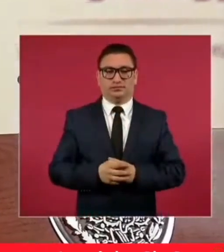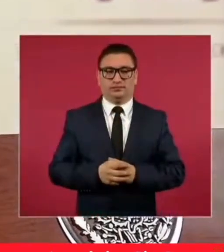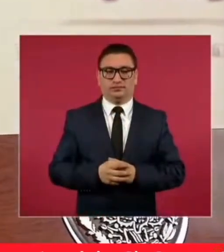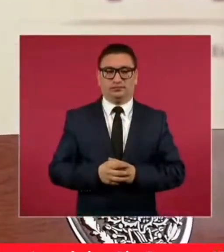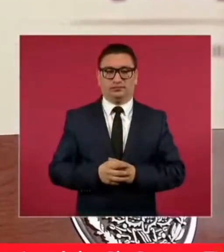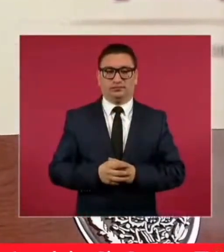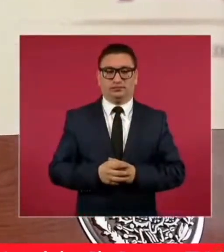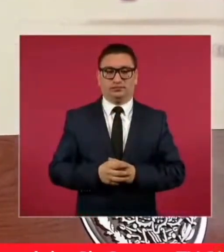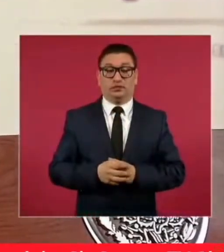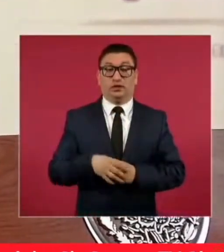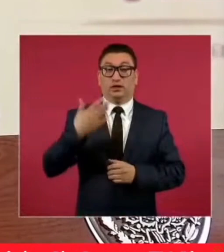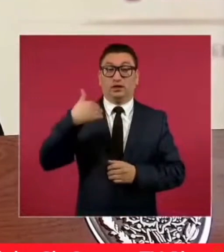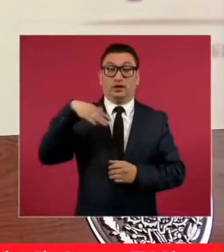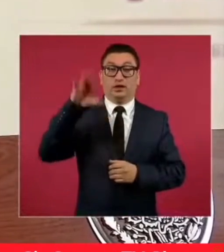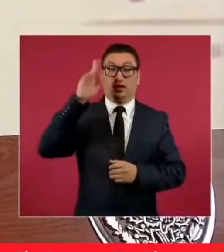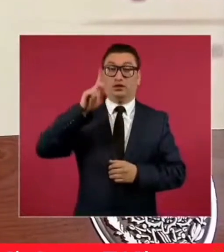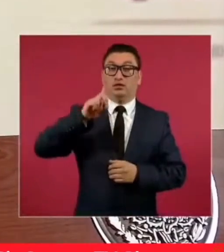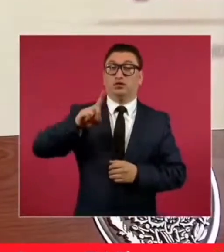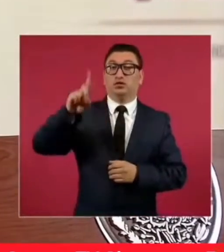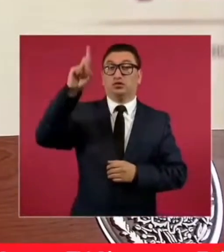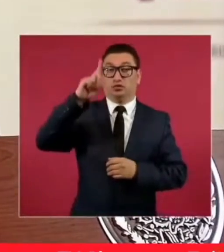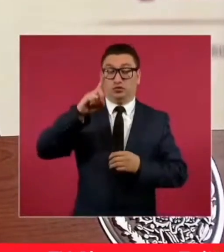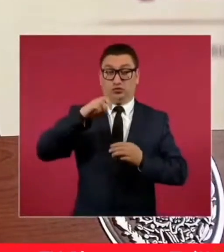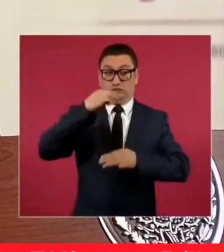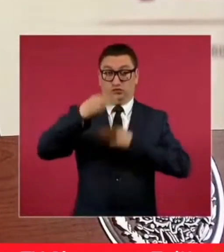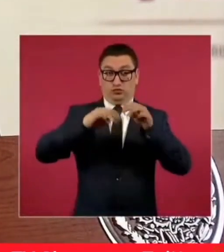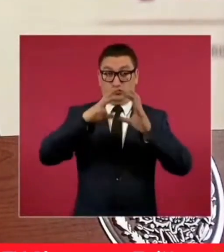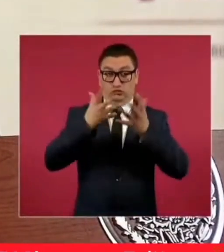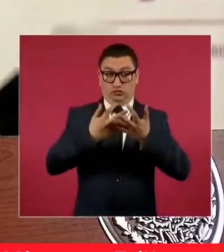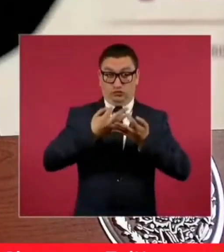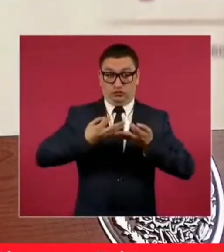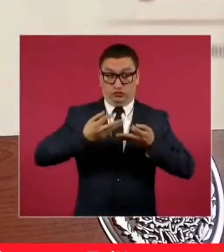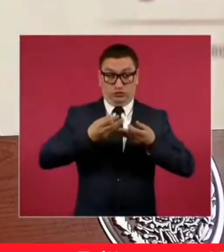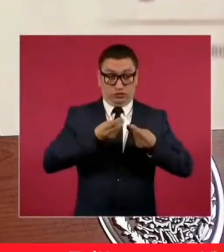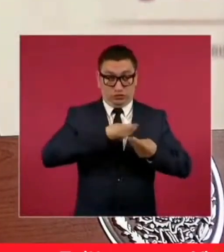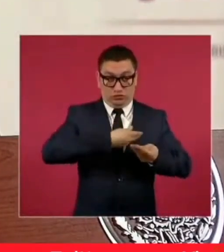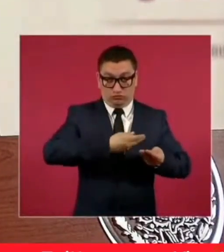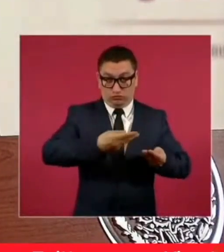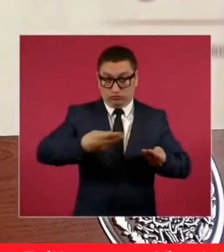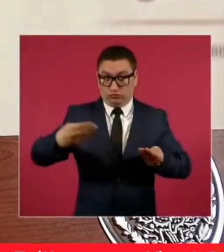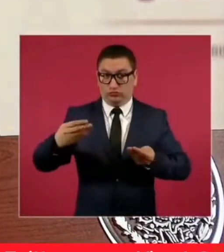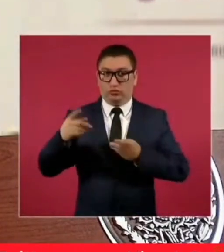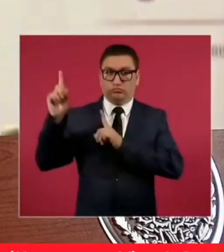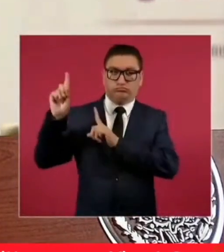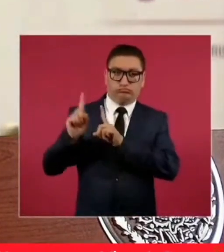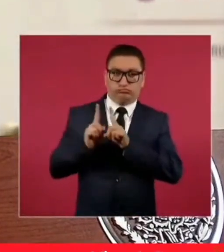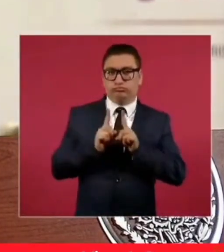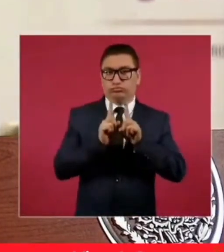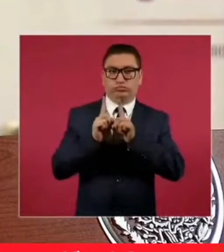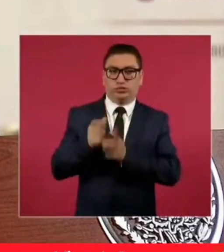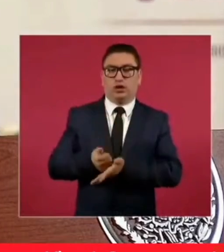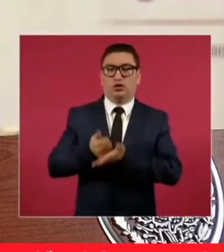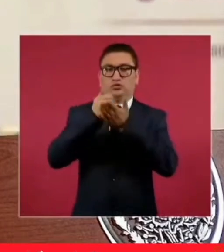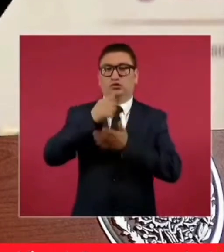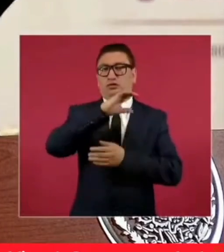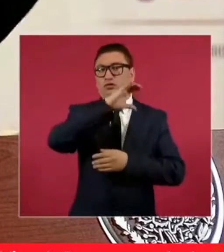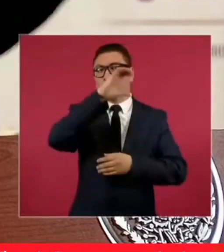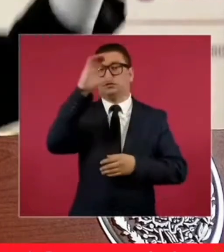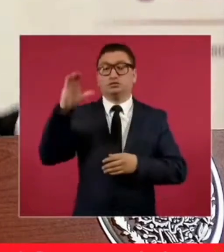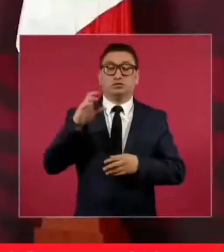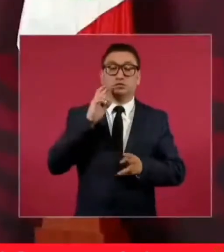Dios distribuyó los bienes en la tierra, iba con su ayudante en el cielo, iban